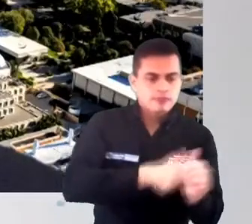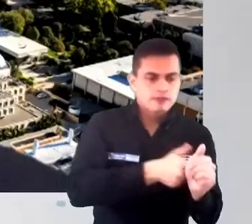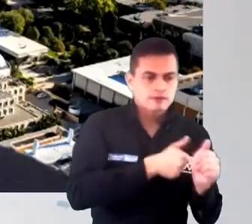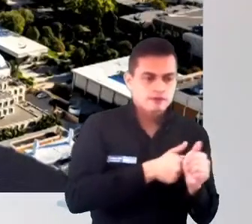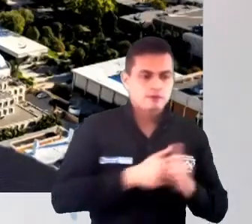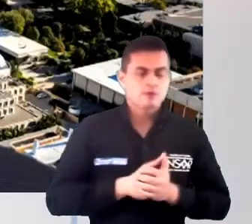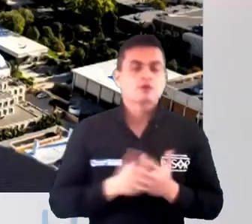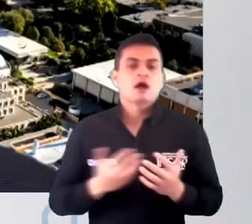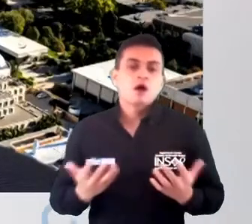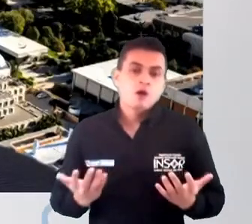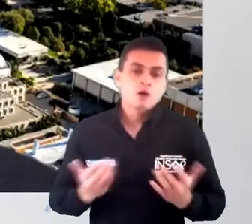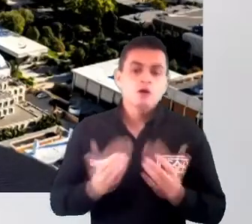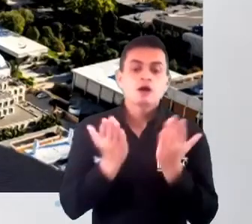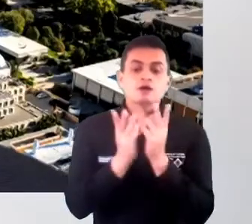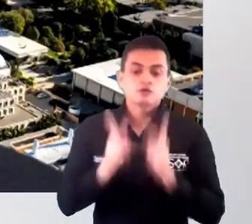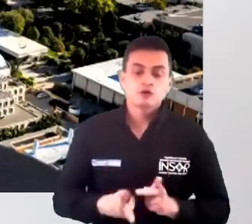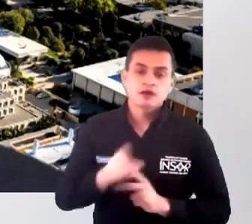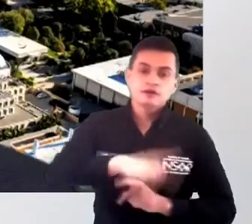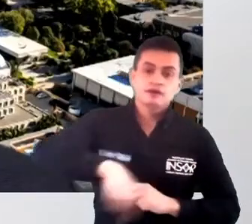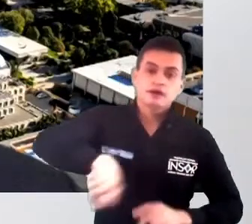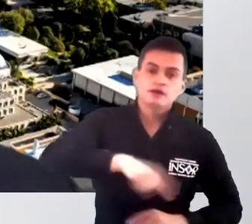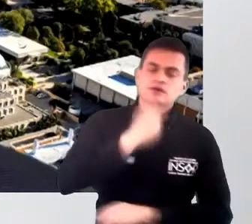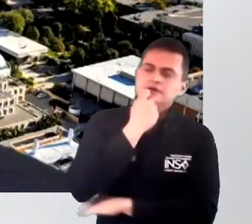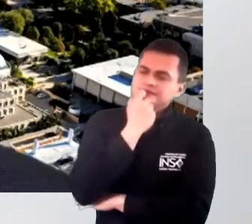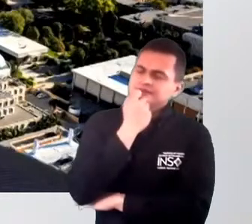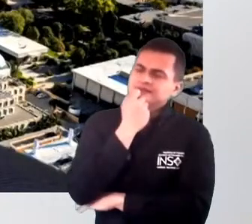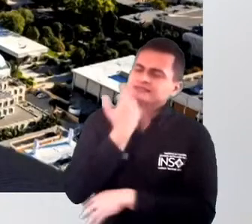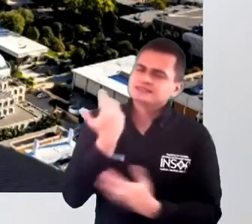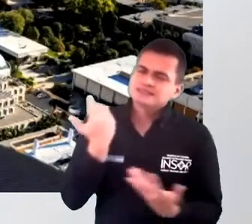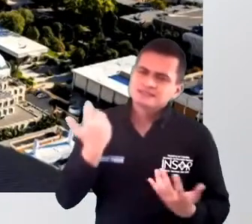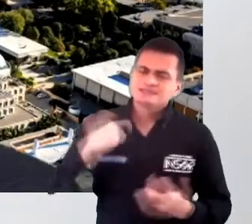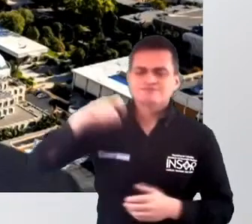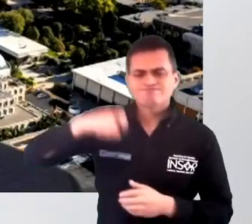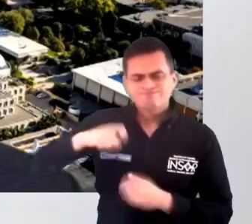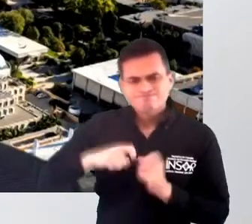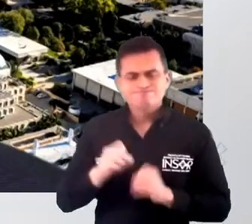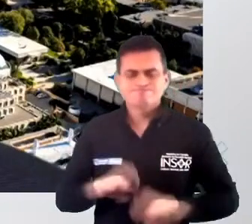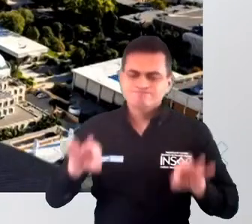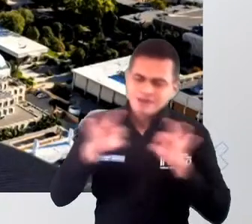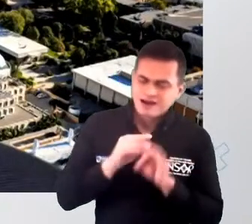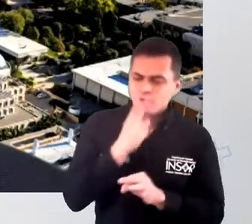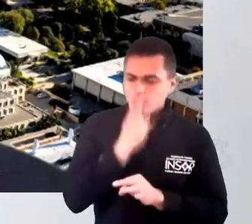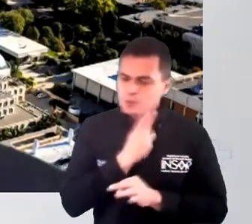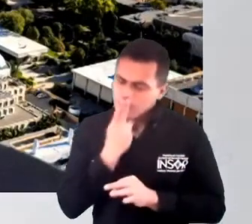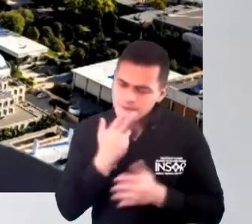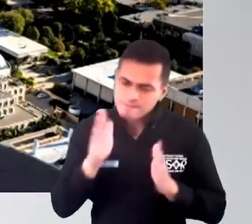que tienen las grandes necesidades en términos de compromiso,